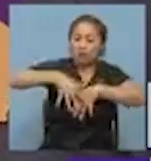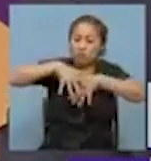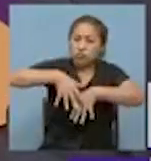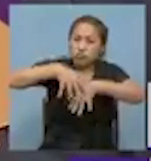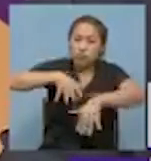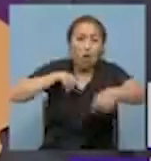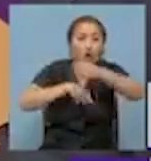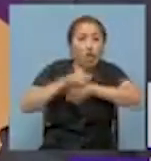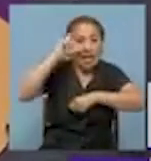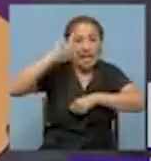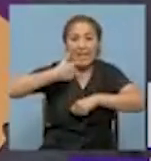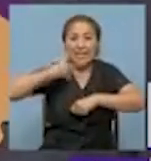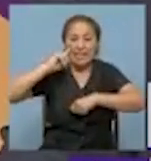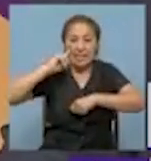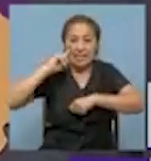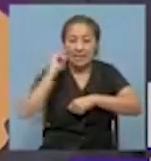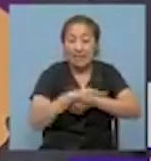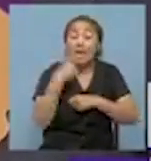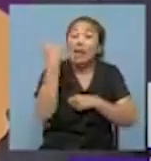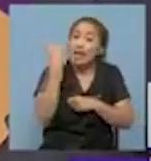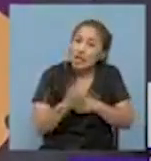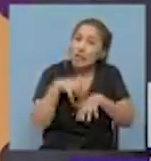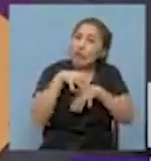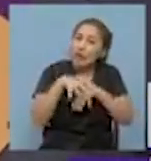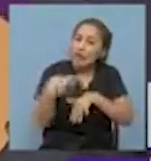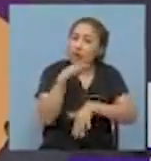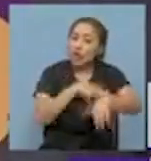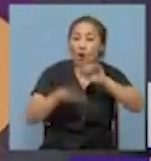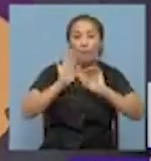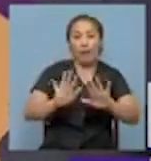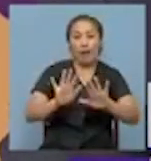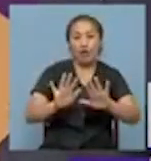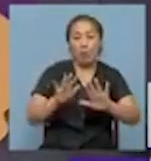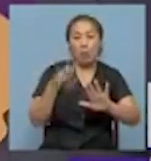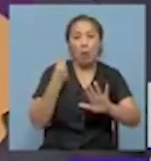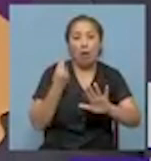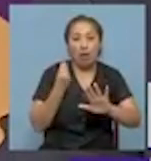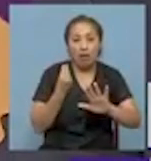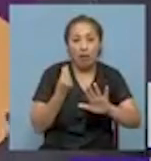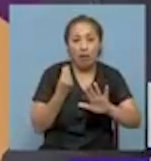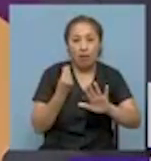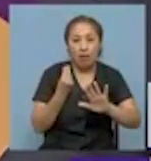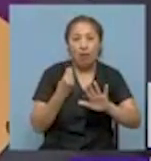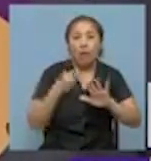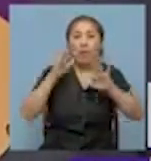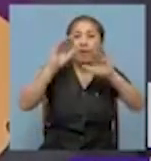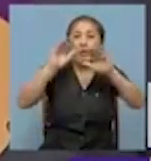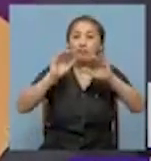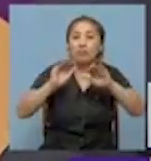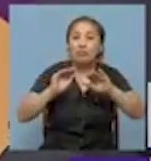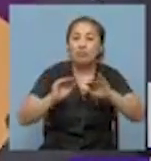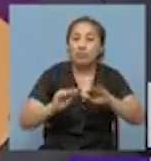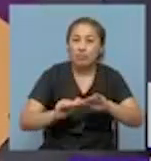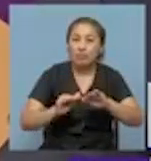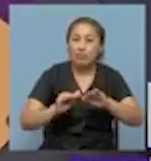xxi contra contra la ideología de género mejor dicho entonces la frenaron para disminuir el número de asistentes